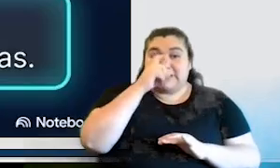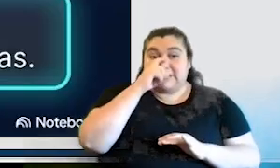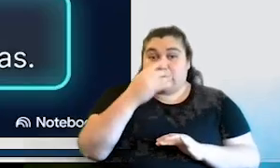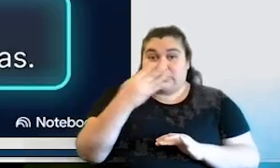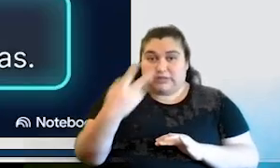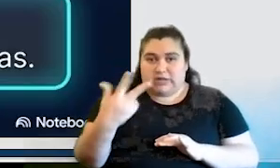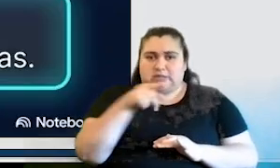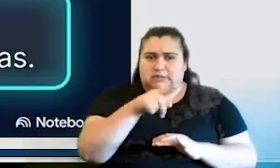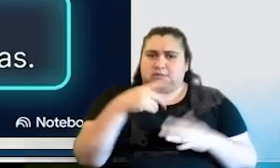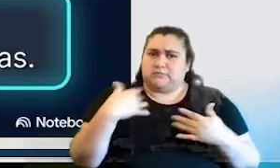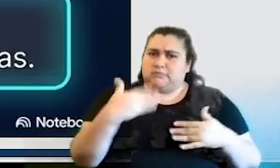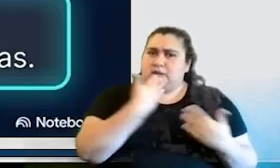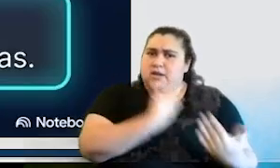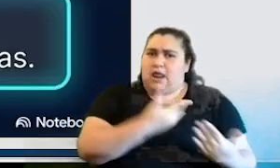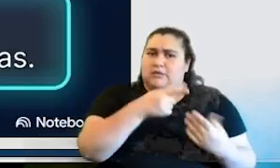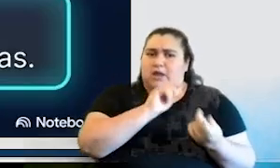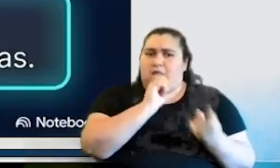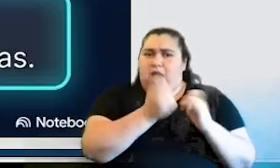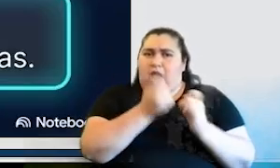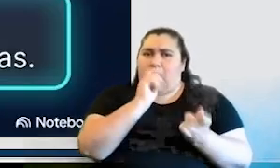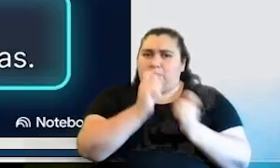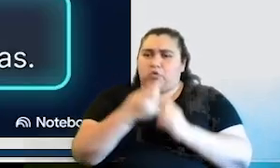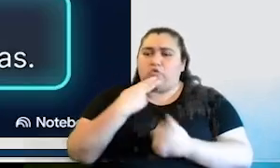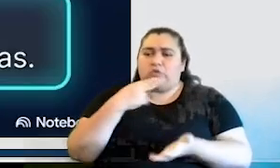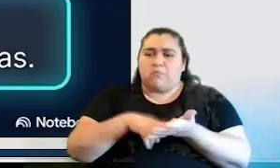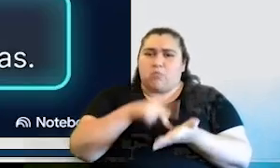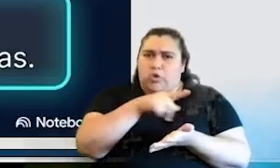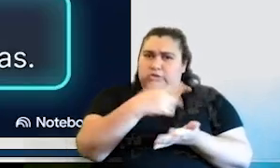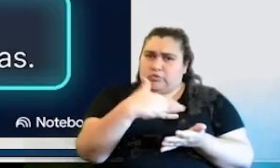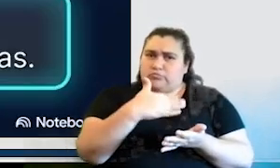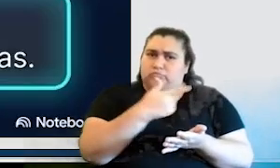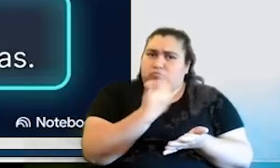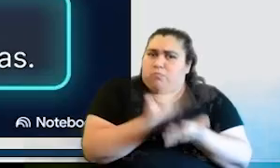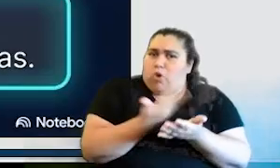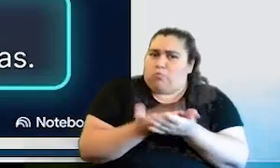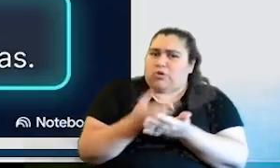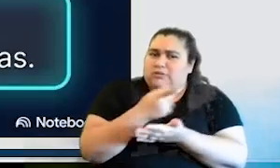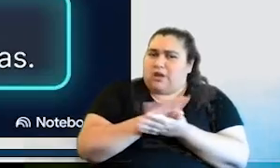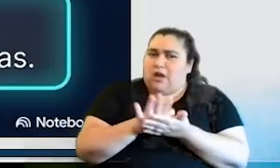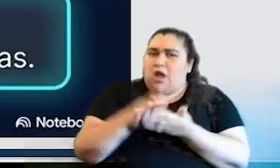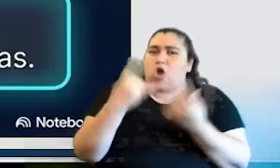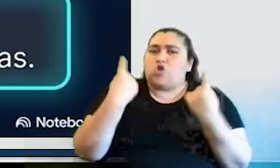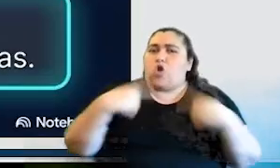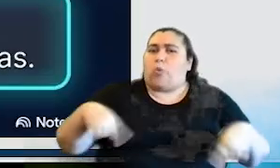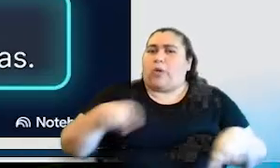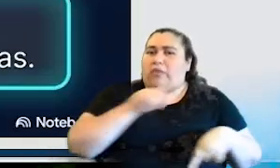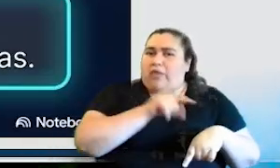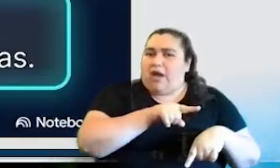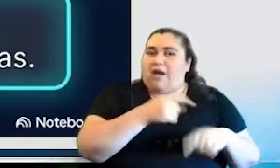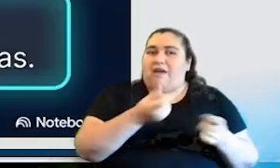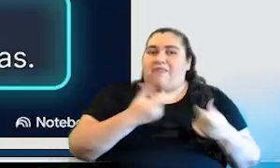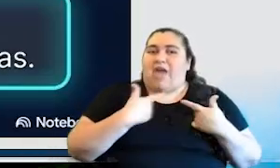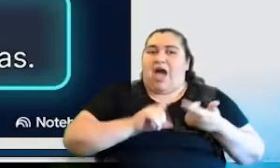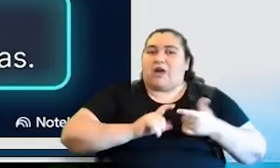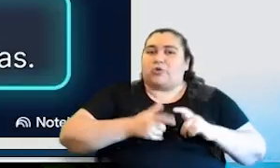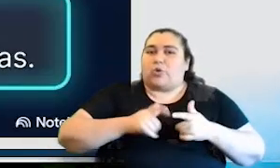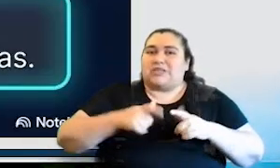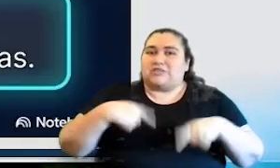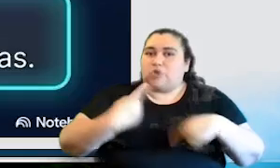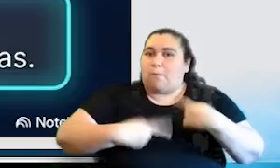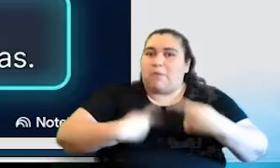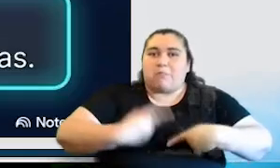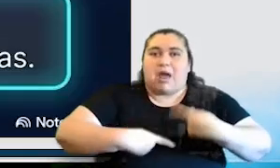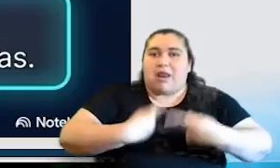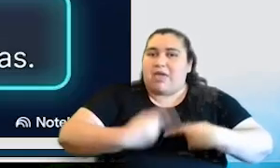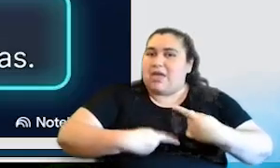muchos cambios en materia de impuestos, trajo esta novedad de permitir la actualización permanente